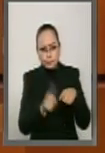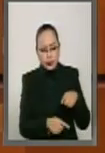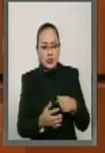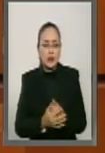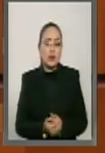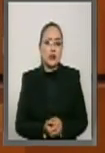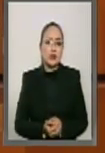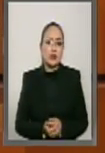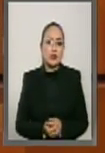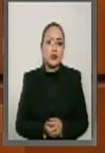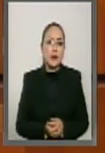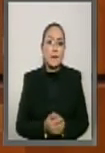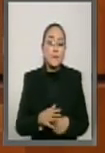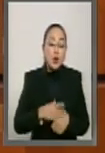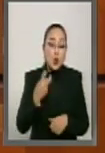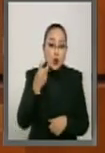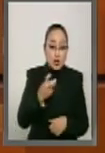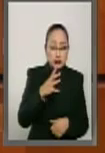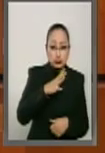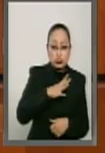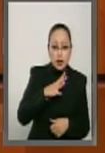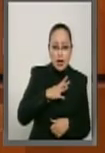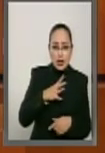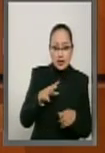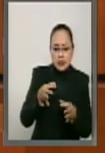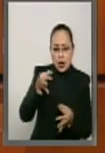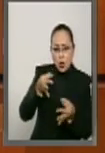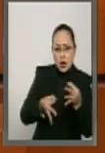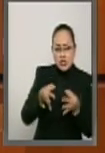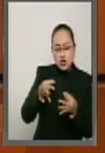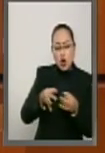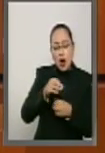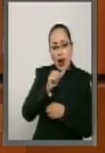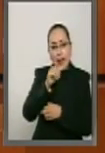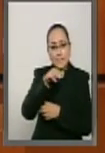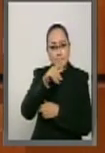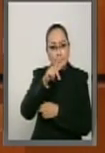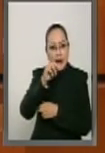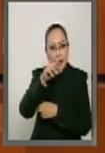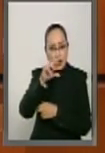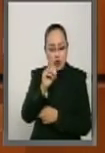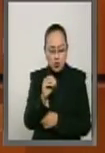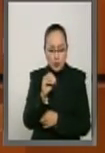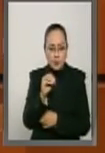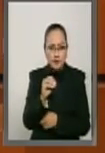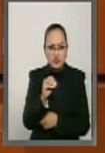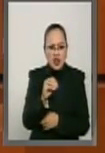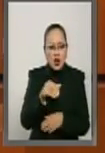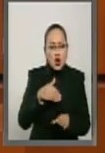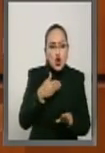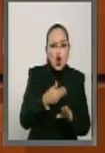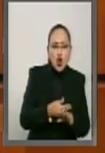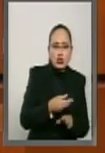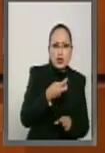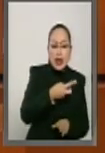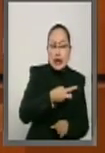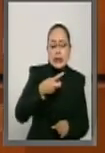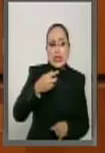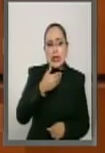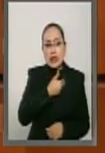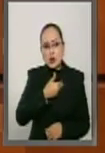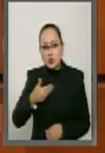particular, se prevé la procedencia del juicio de amparo en contra de los actos que el Ejecutivo